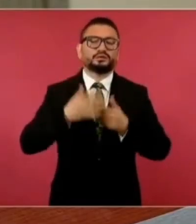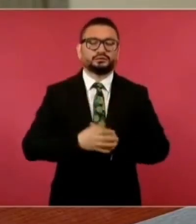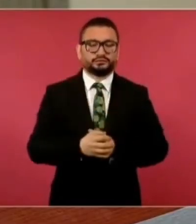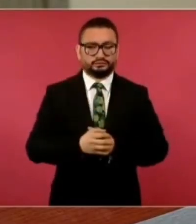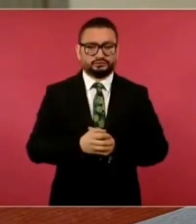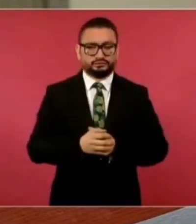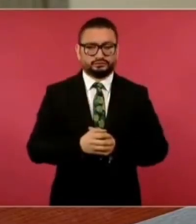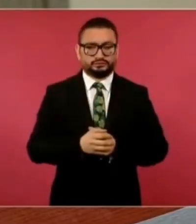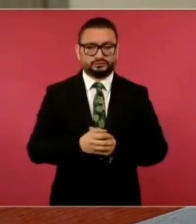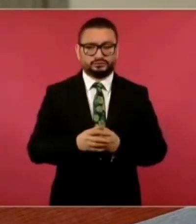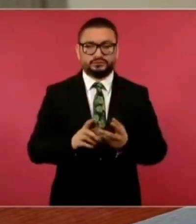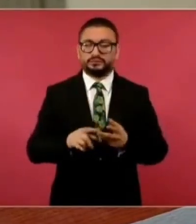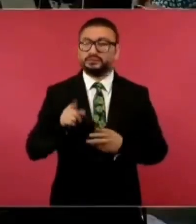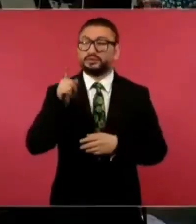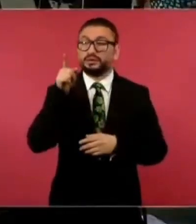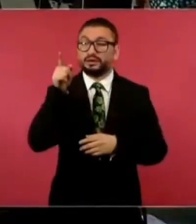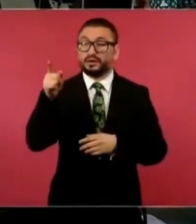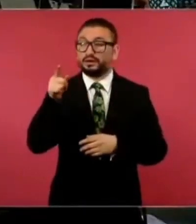¿Cuánto te pagan?